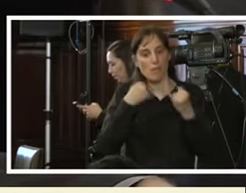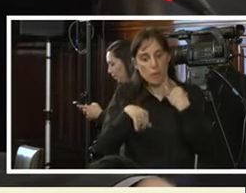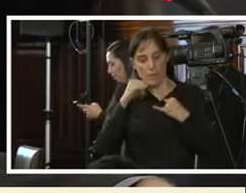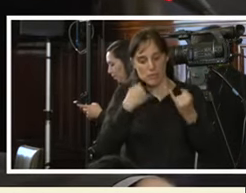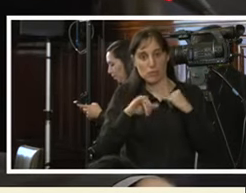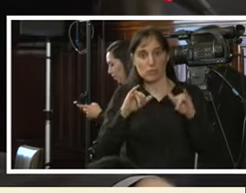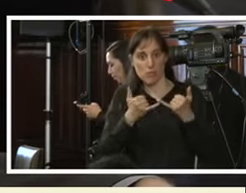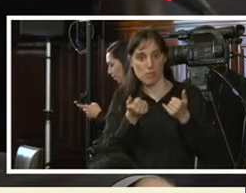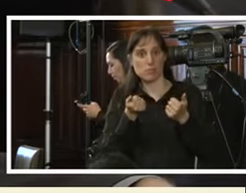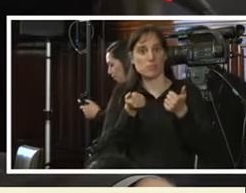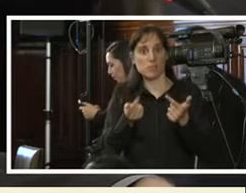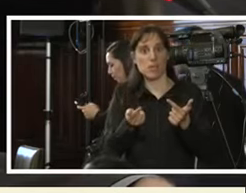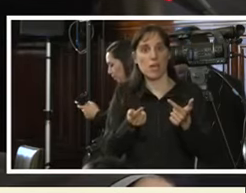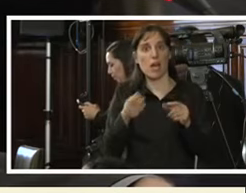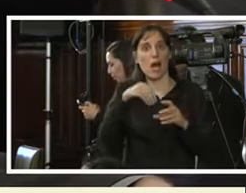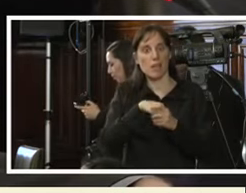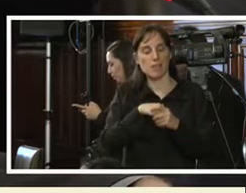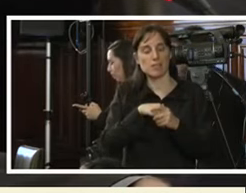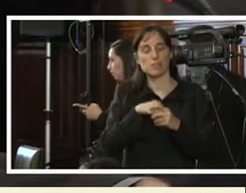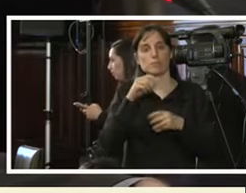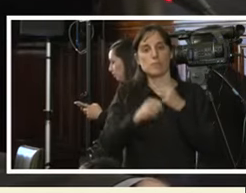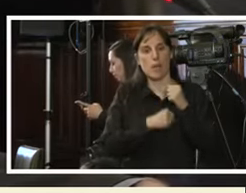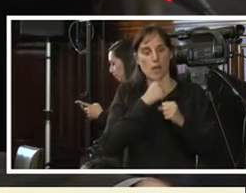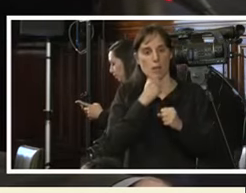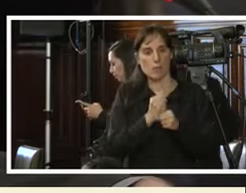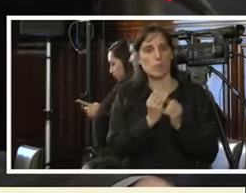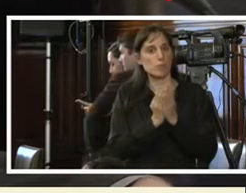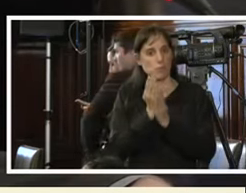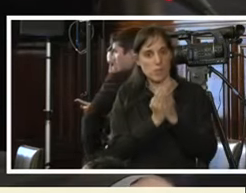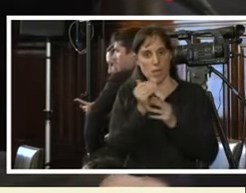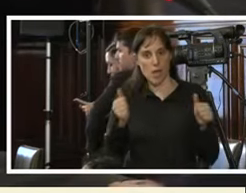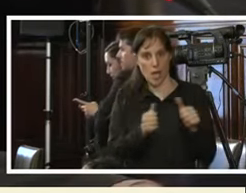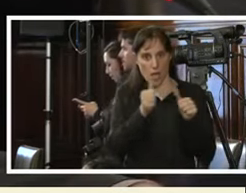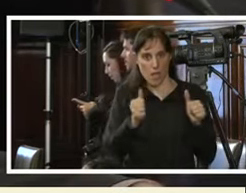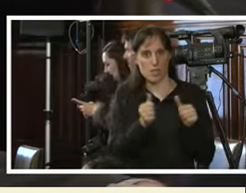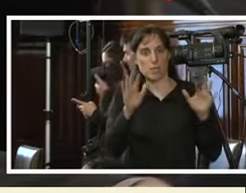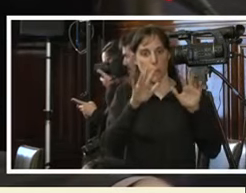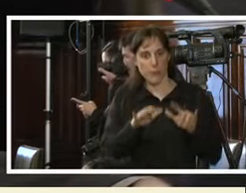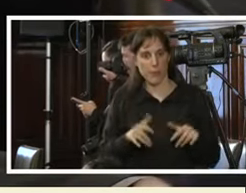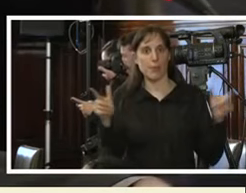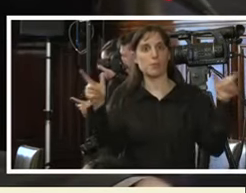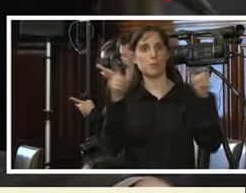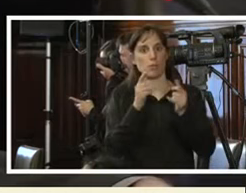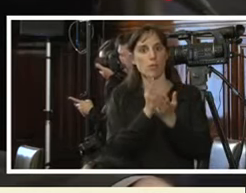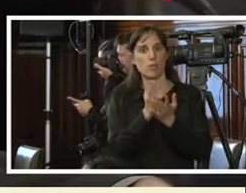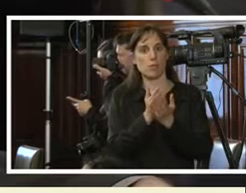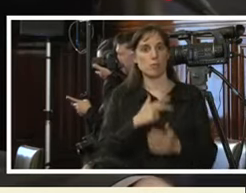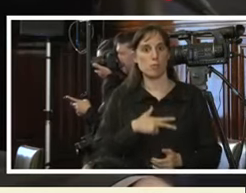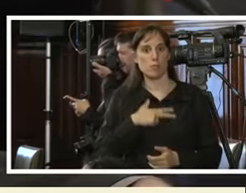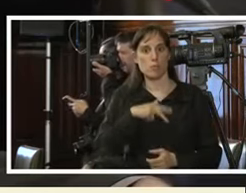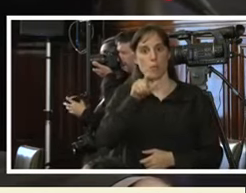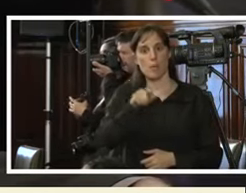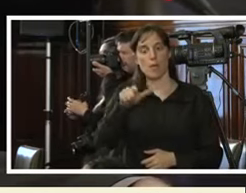dentro del reporte anual que realiza la comisión en relación a los derechos humanos de las personas